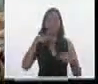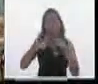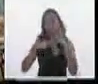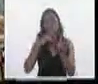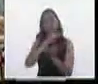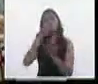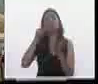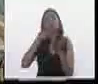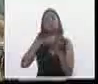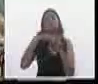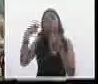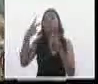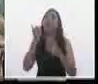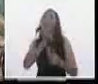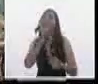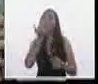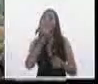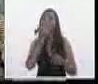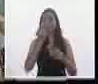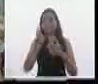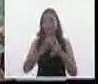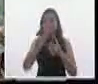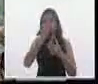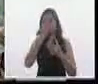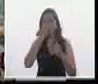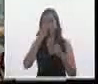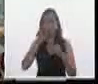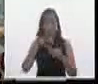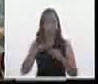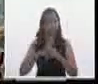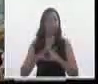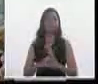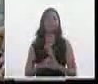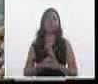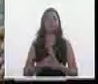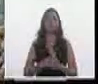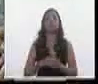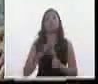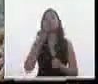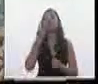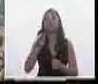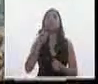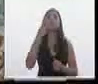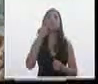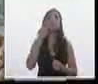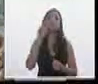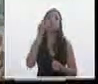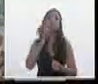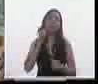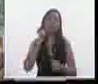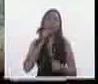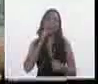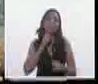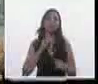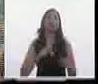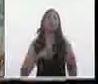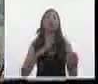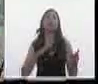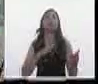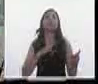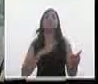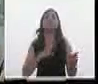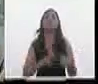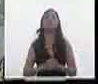un un un alumno con discapacidad a una escuela regular se usa mucho el que se traiga un